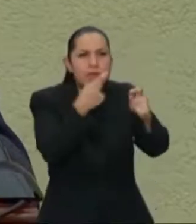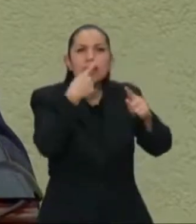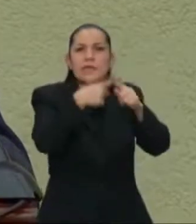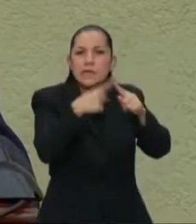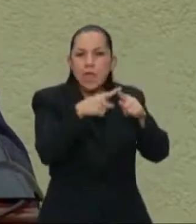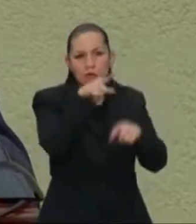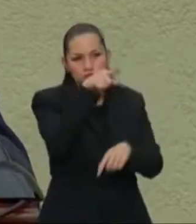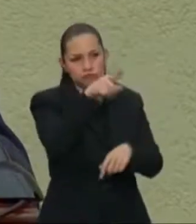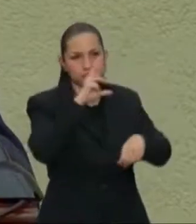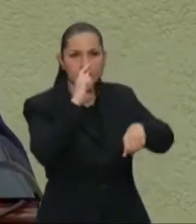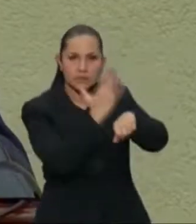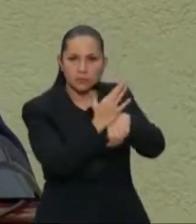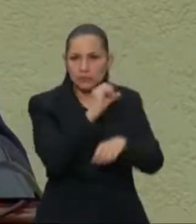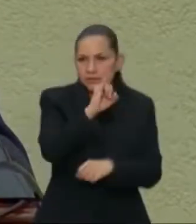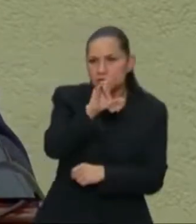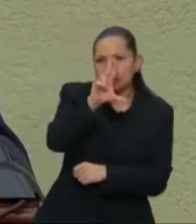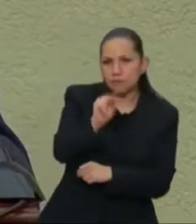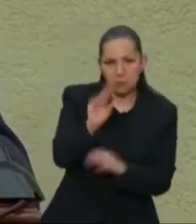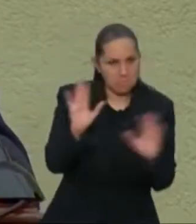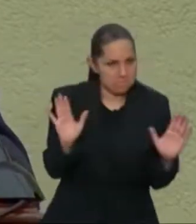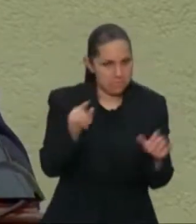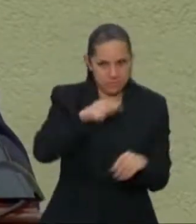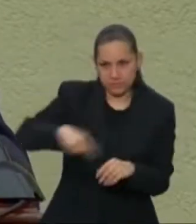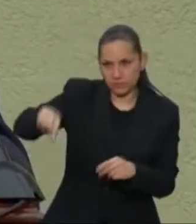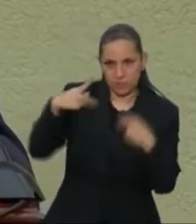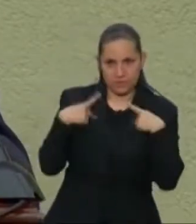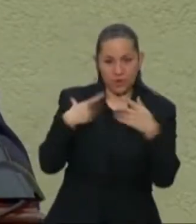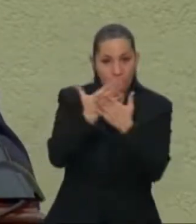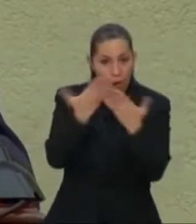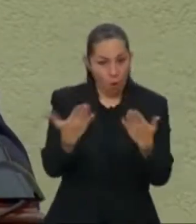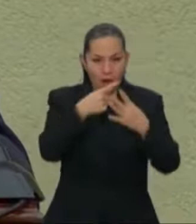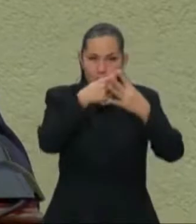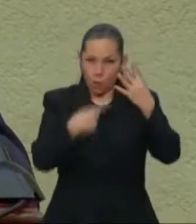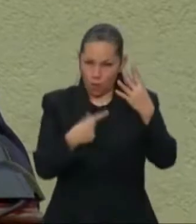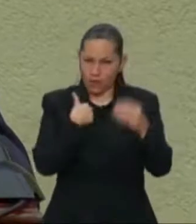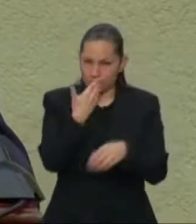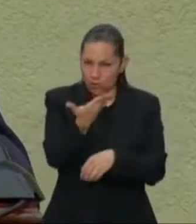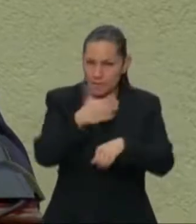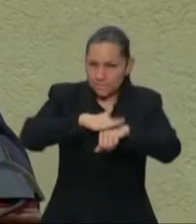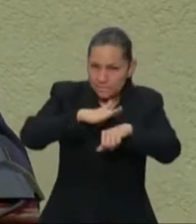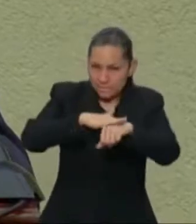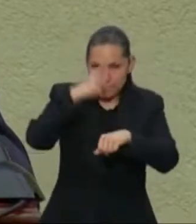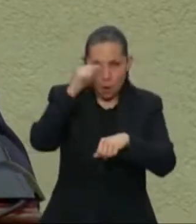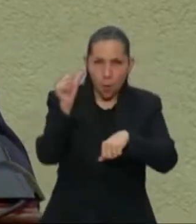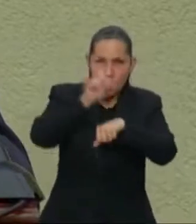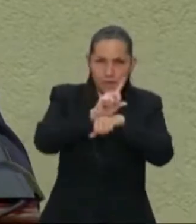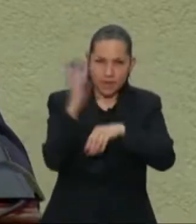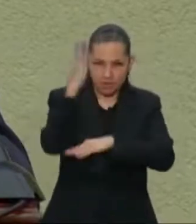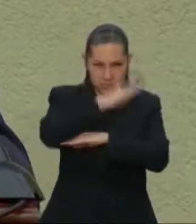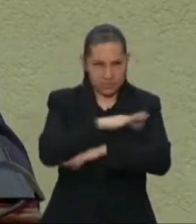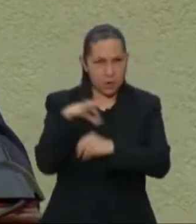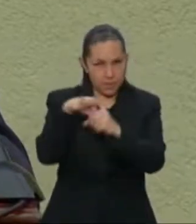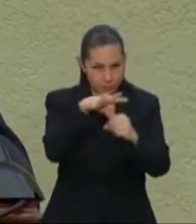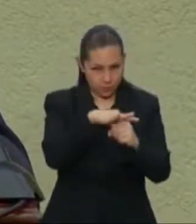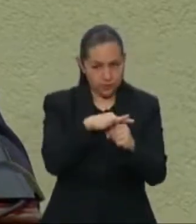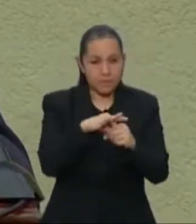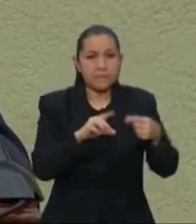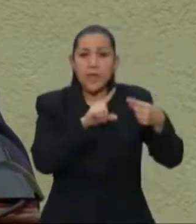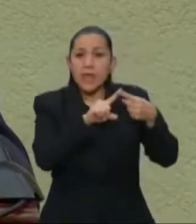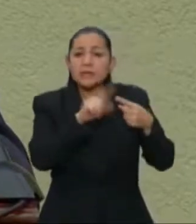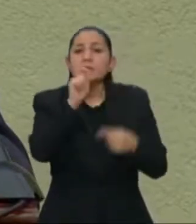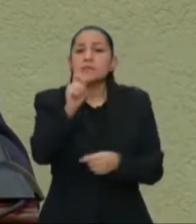sentido permitan hacer cuatro llamados indispensables para el buen desarrollo de esta jornada el primero es para que los 90 y